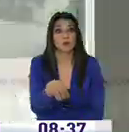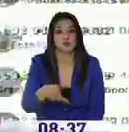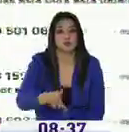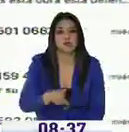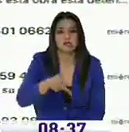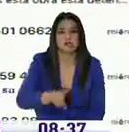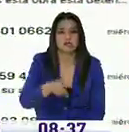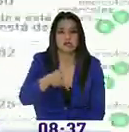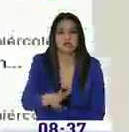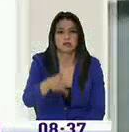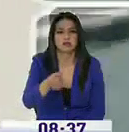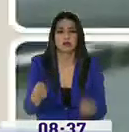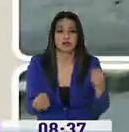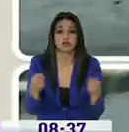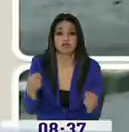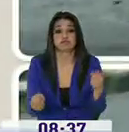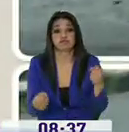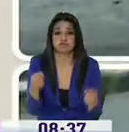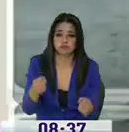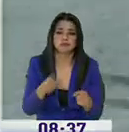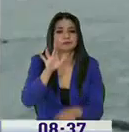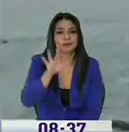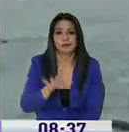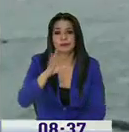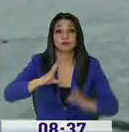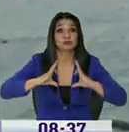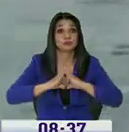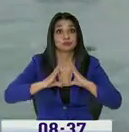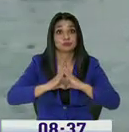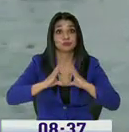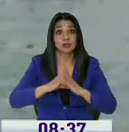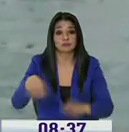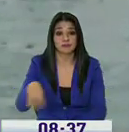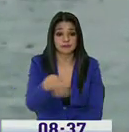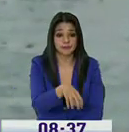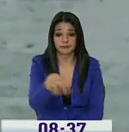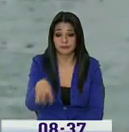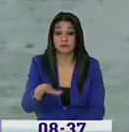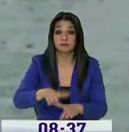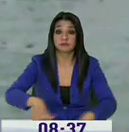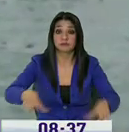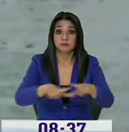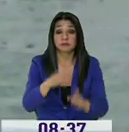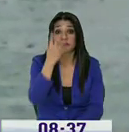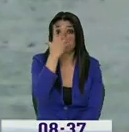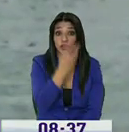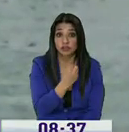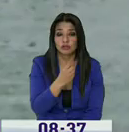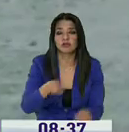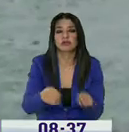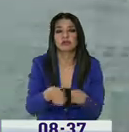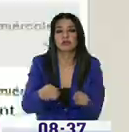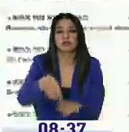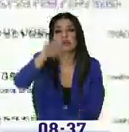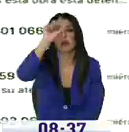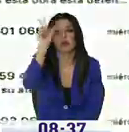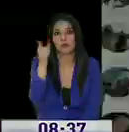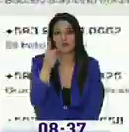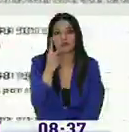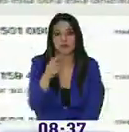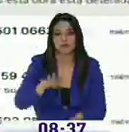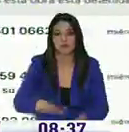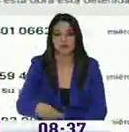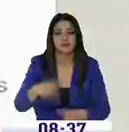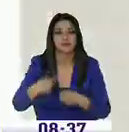llena de huecos, pobres vecinos míos de Tumbaco. Para que graben, sector tan bonito, Caminata Lunar versión 69, acá en